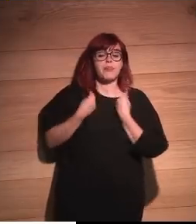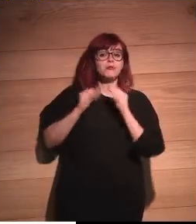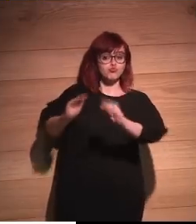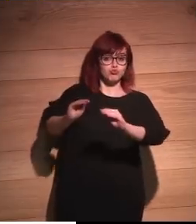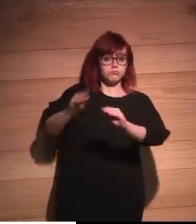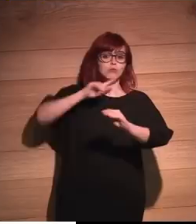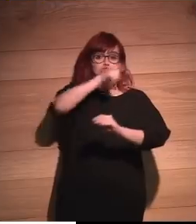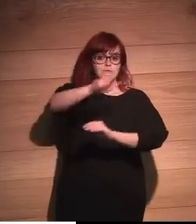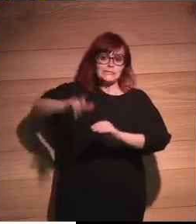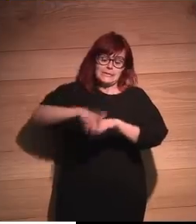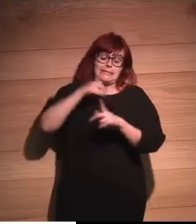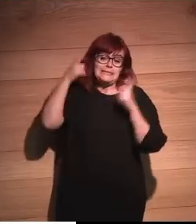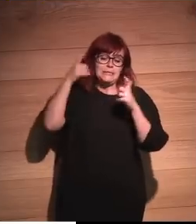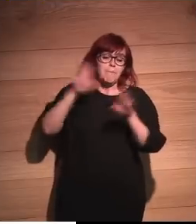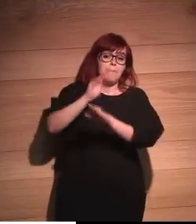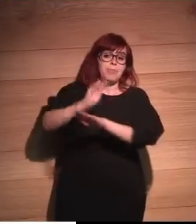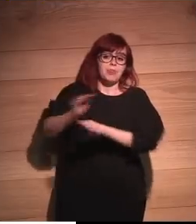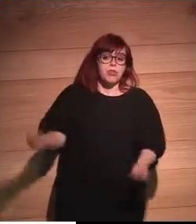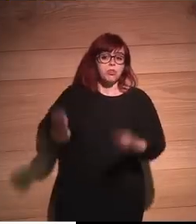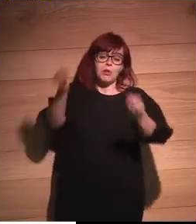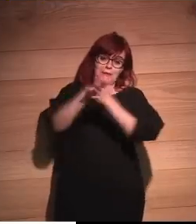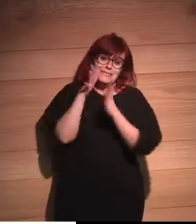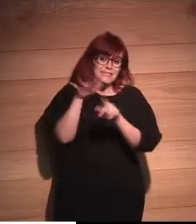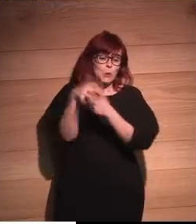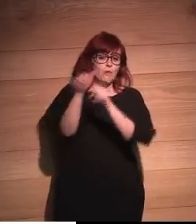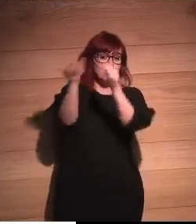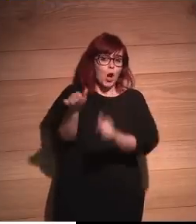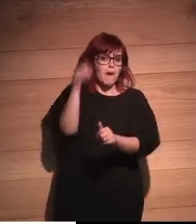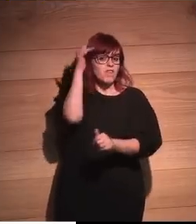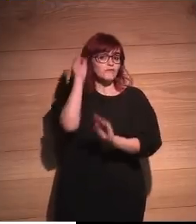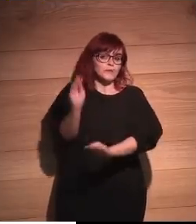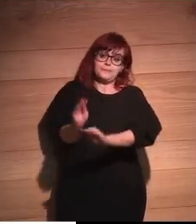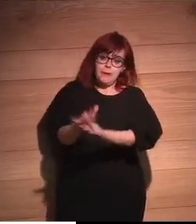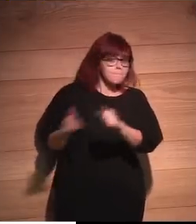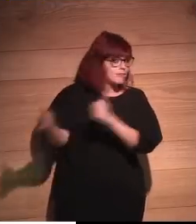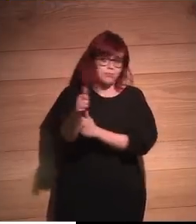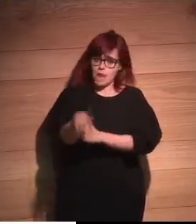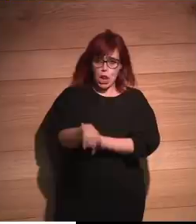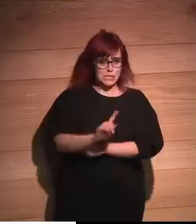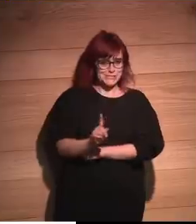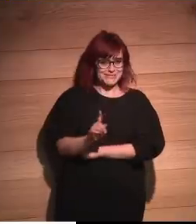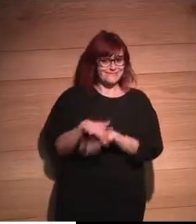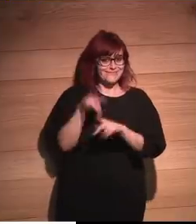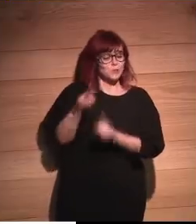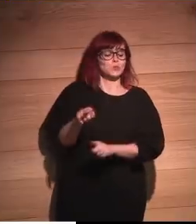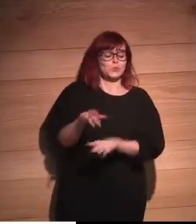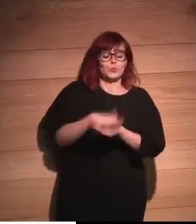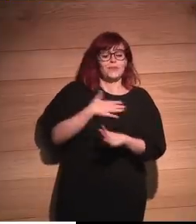los rusos. No es esa exactamente su prioridad. Su prioridad ha